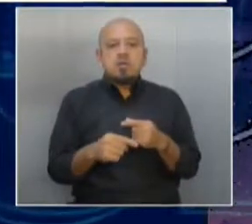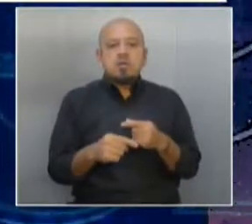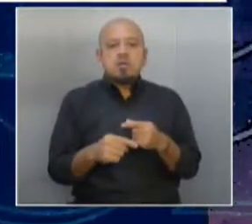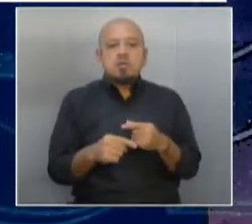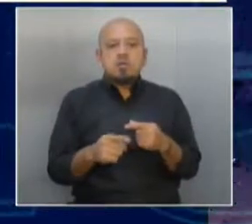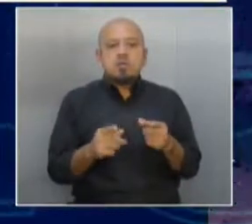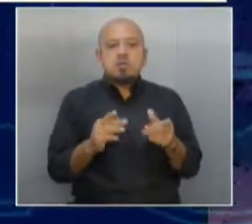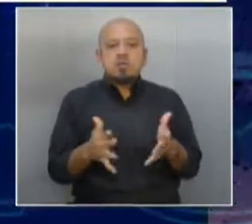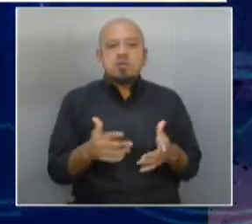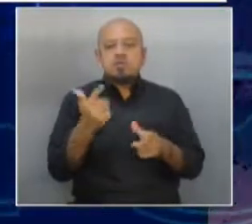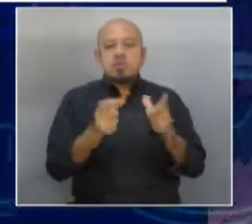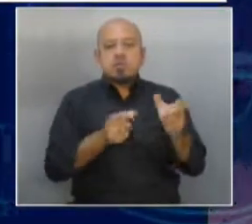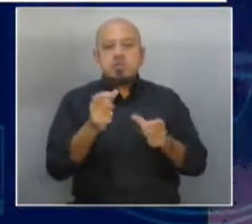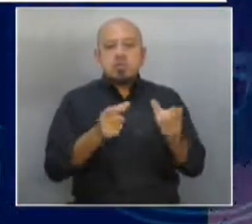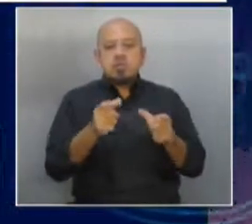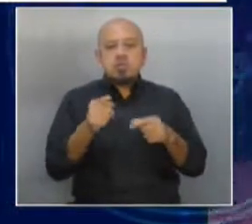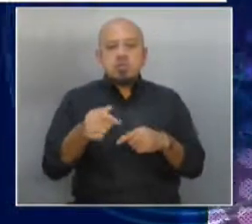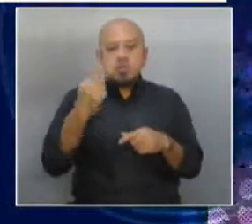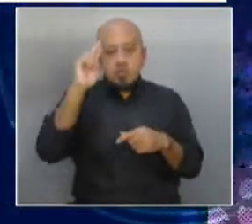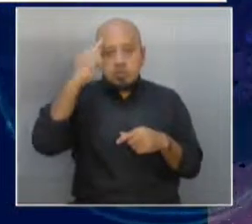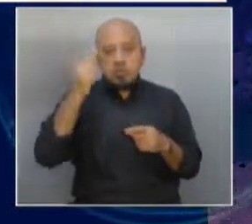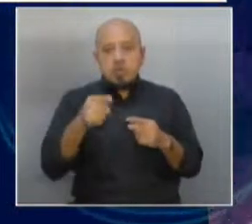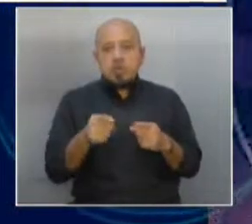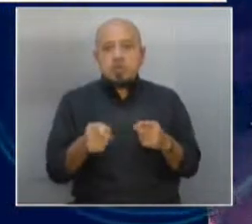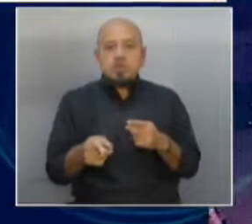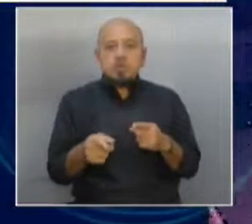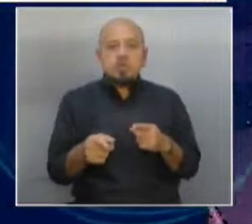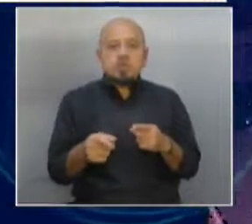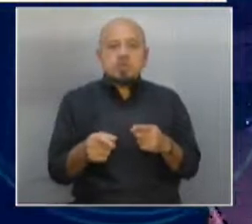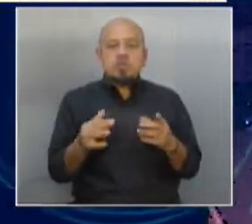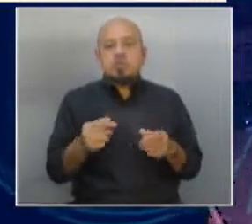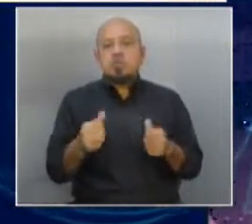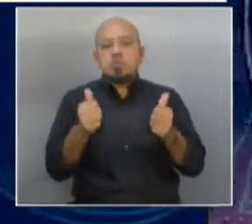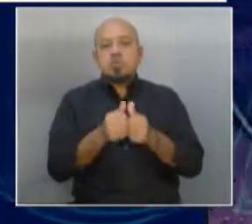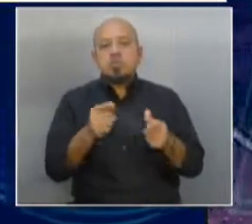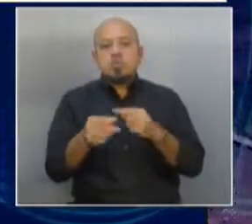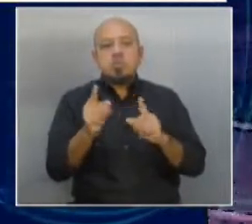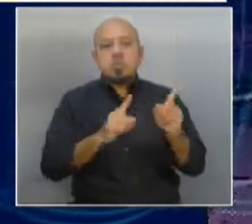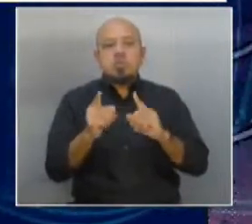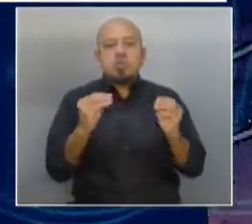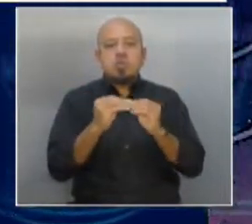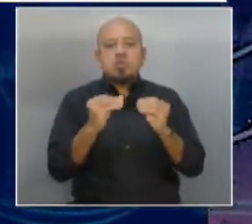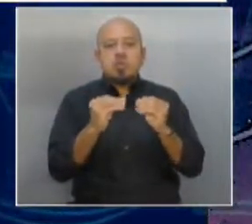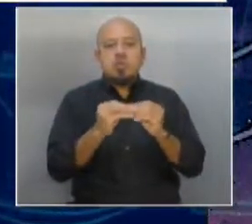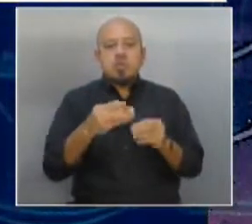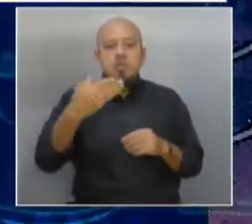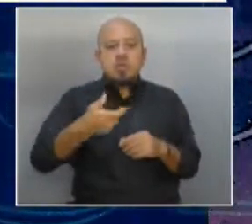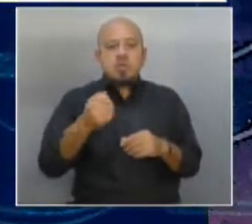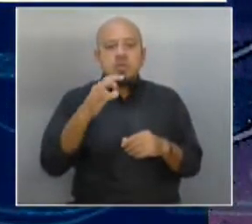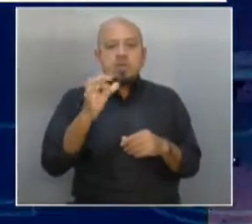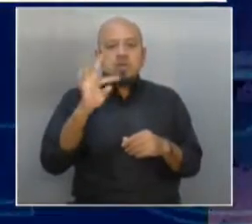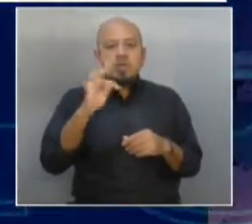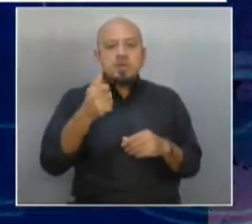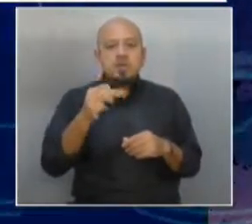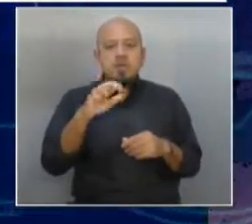una murga de personas migrantes residentes acá en Uruguay, en conjunto también con algunos compañeros de La Bastarda. Entonces era una murga